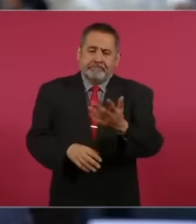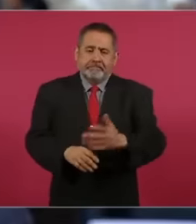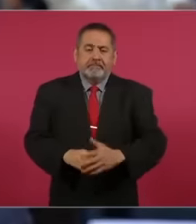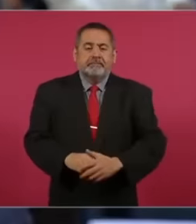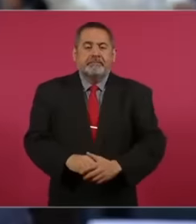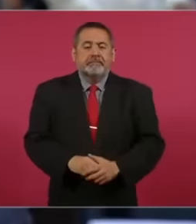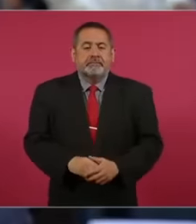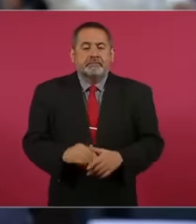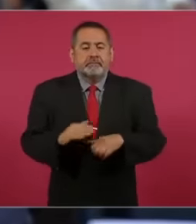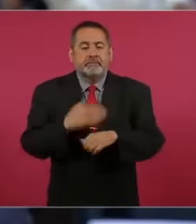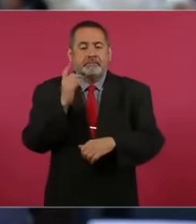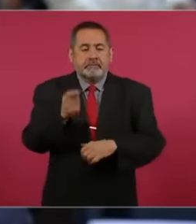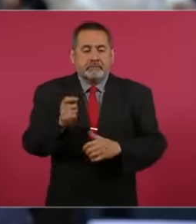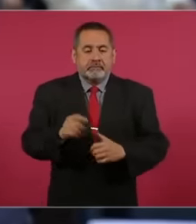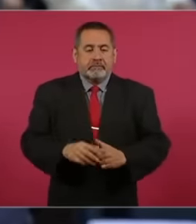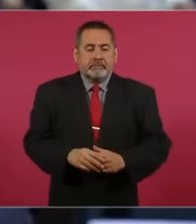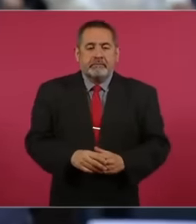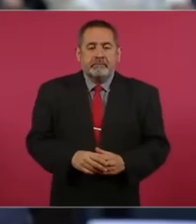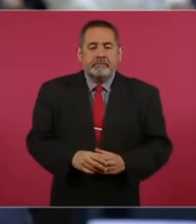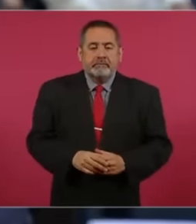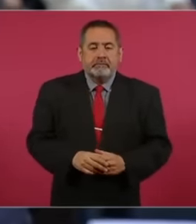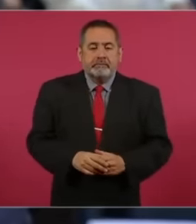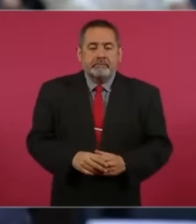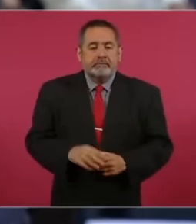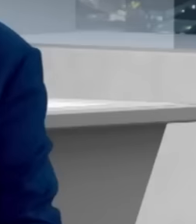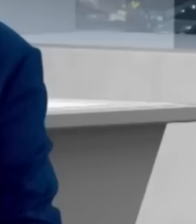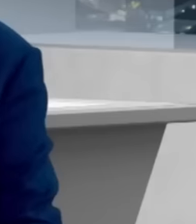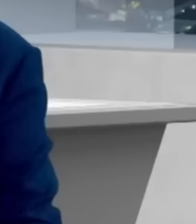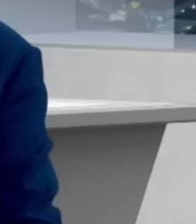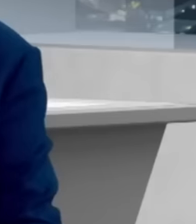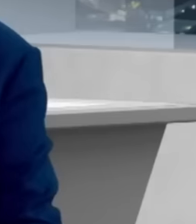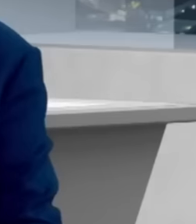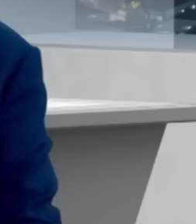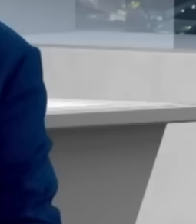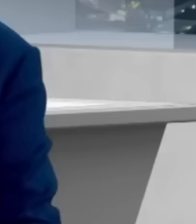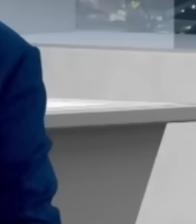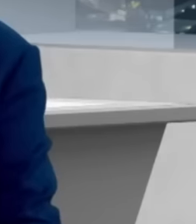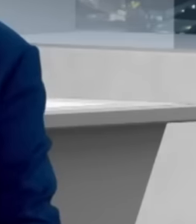delincuencia organizada ni para la delincuencia de cuello blanco,